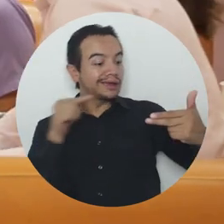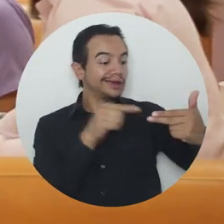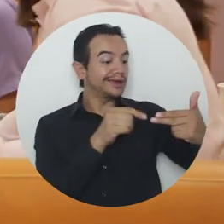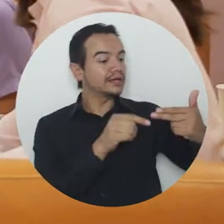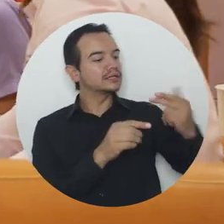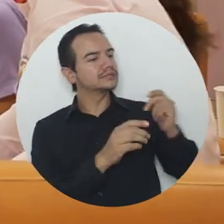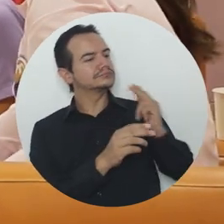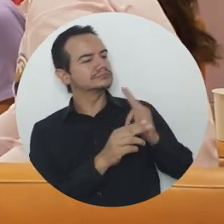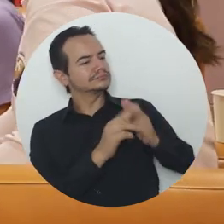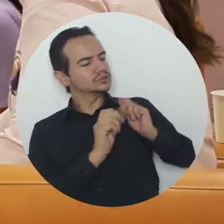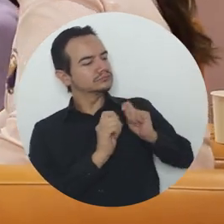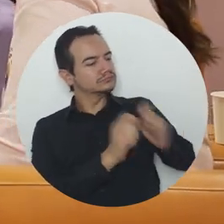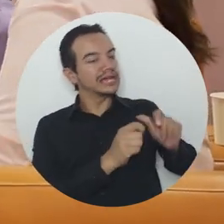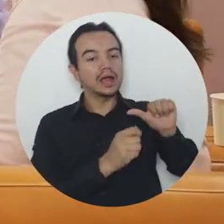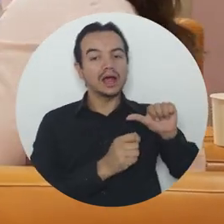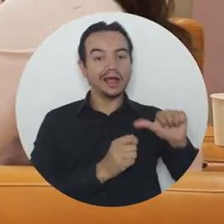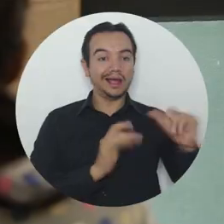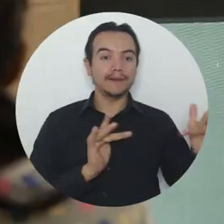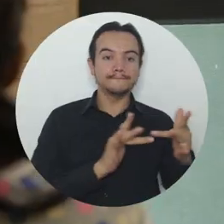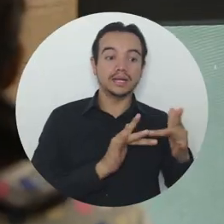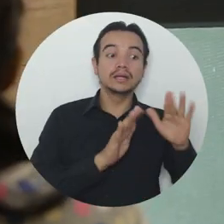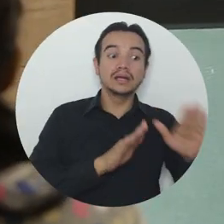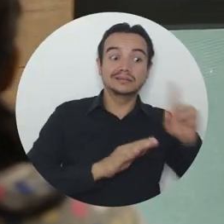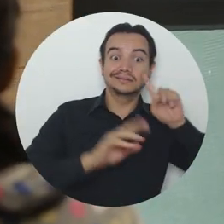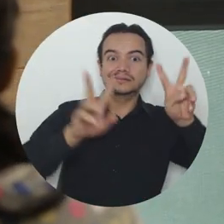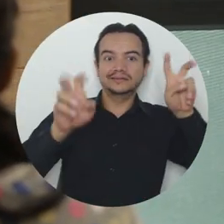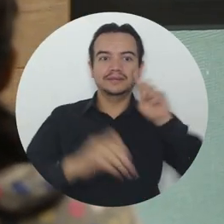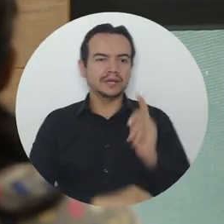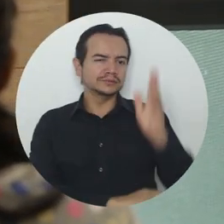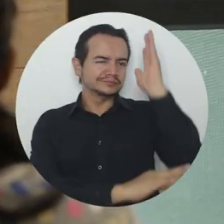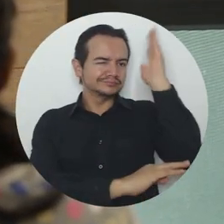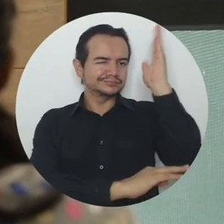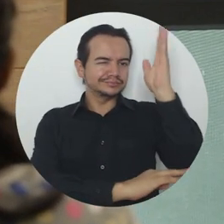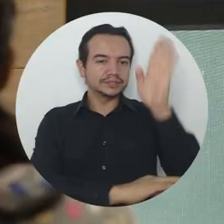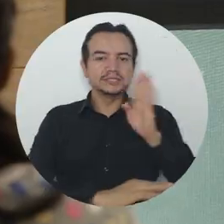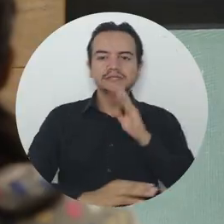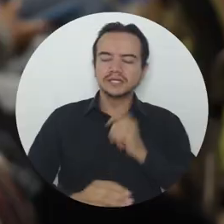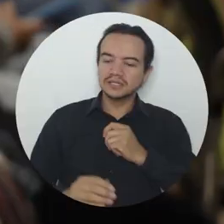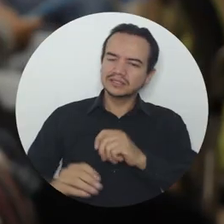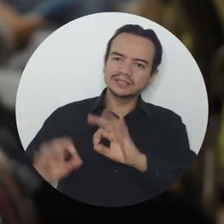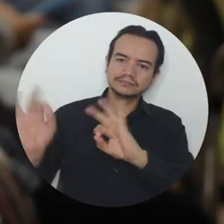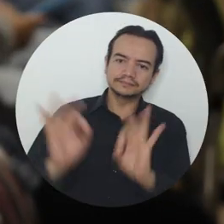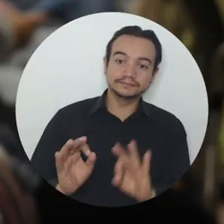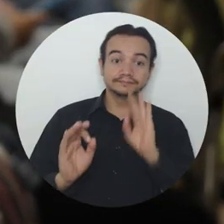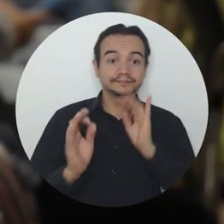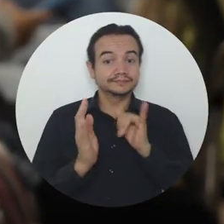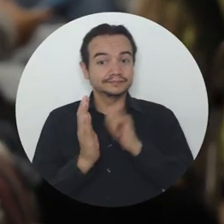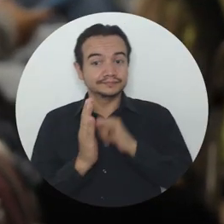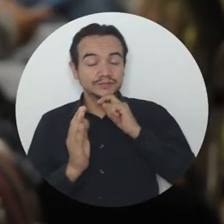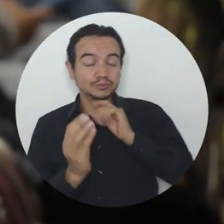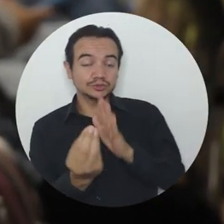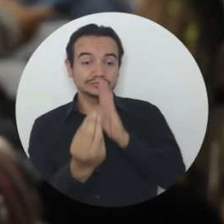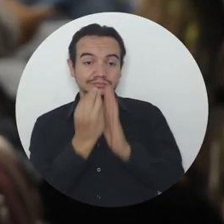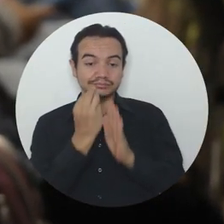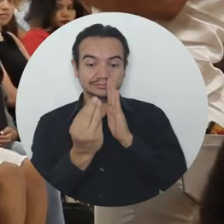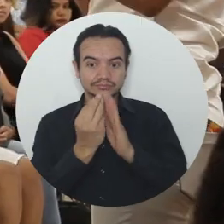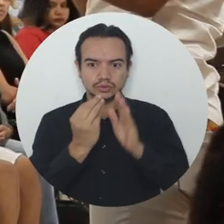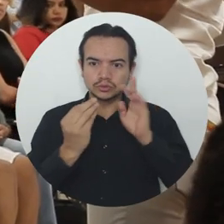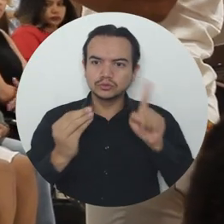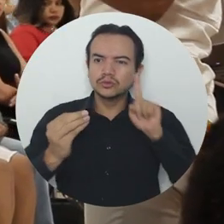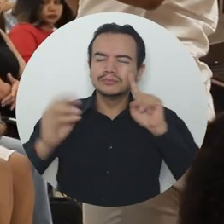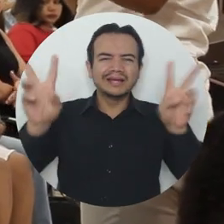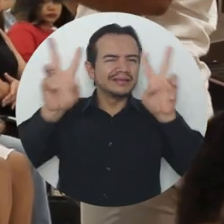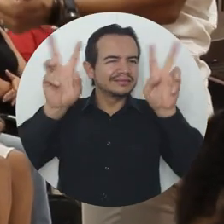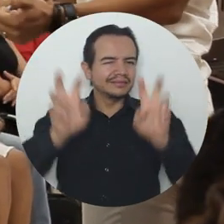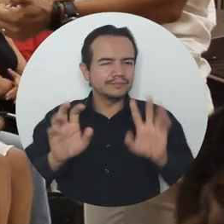La historia tiene nombre de mujer y así se tituló el conversatorio organizado por la Dirección de Bienestar Universitario en el marco de su